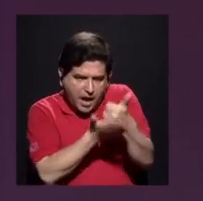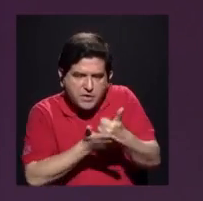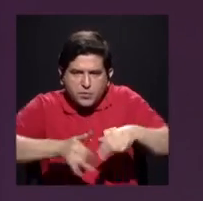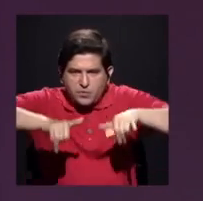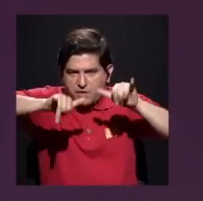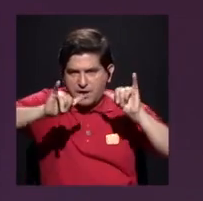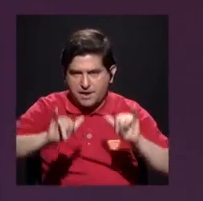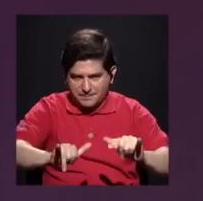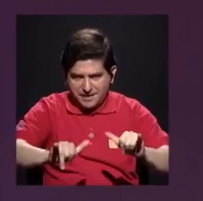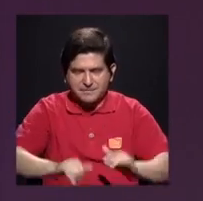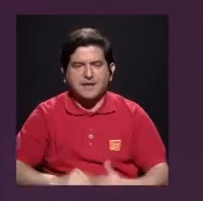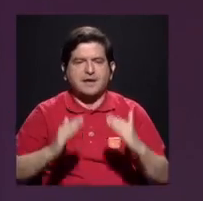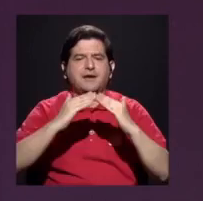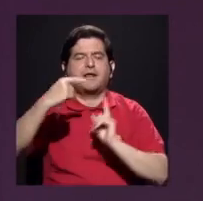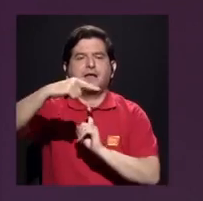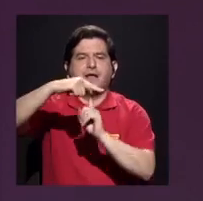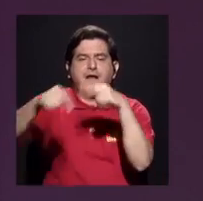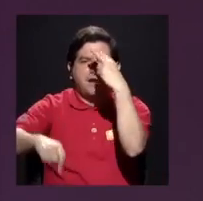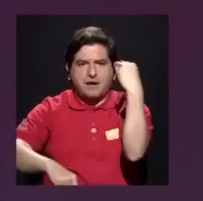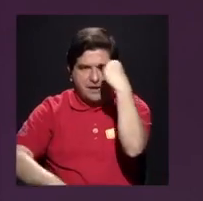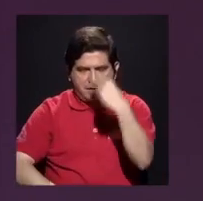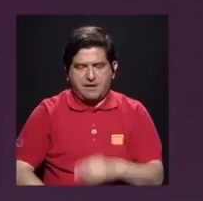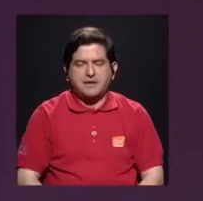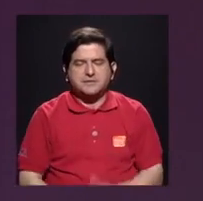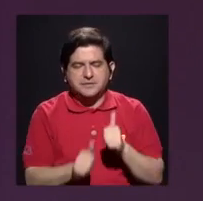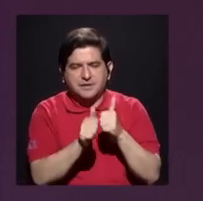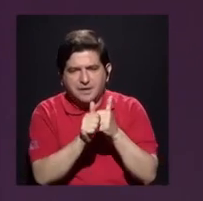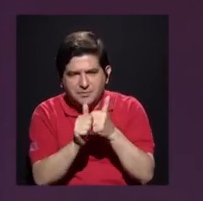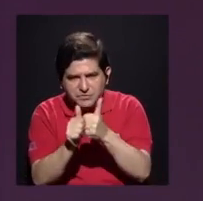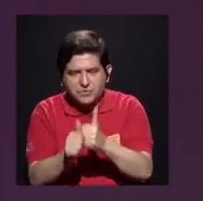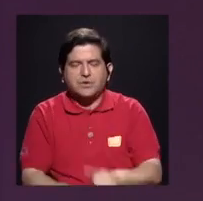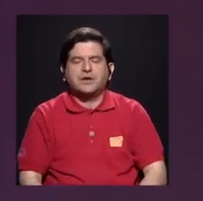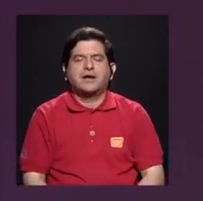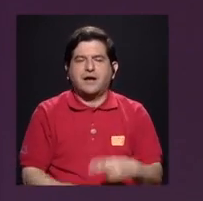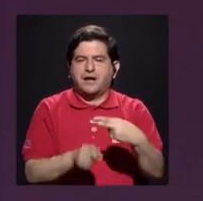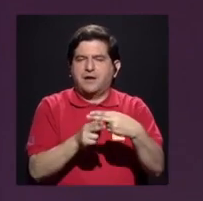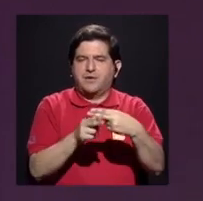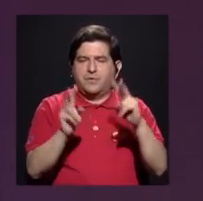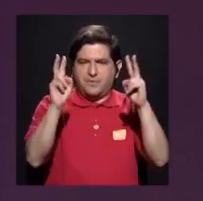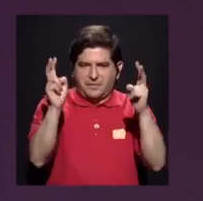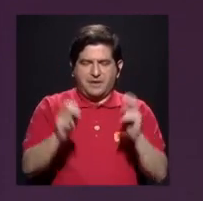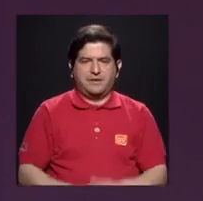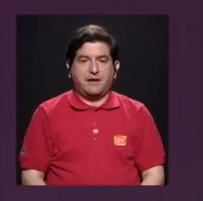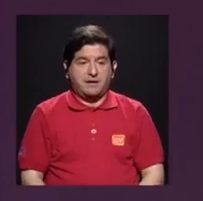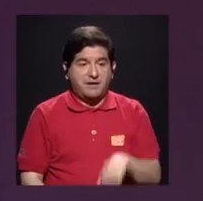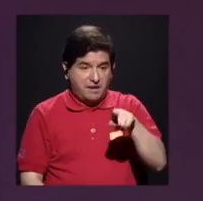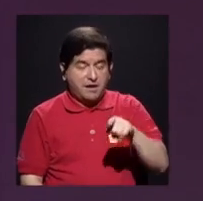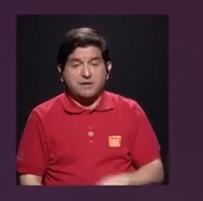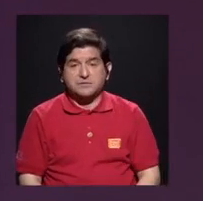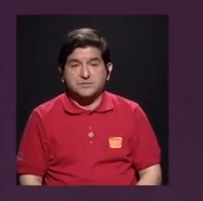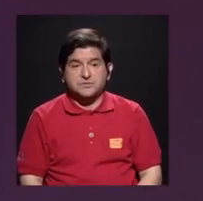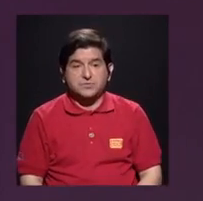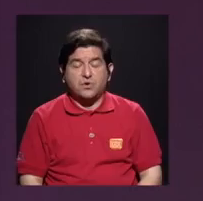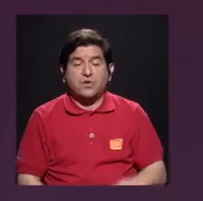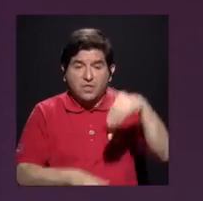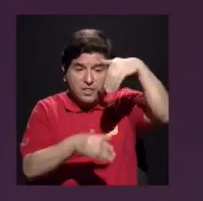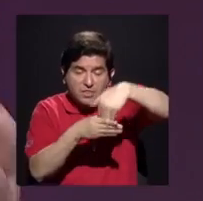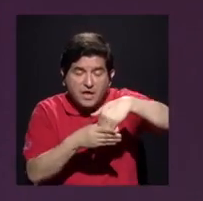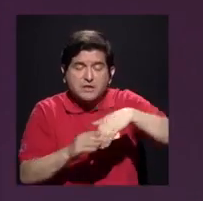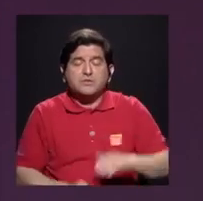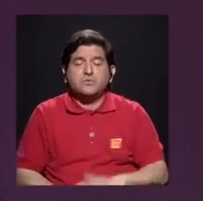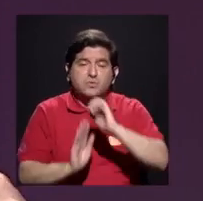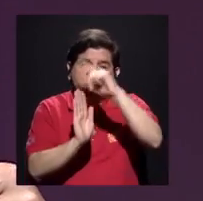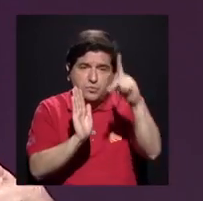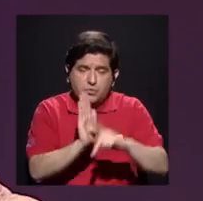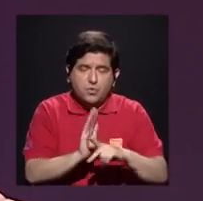mantenimiento de la iglesia católica apostólica y romana esto inevitablemente en la constitución con